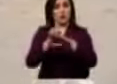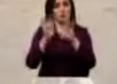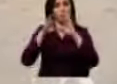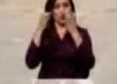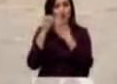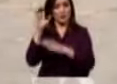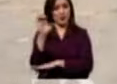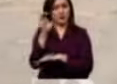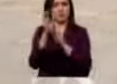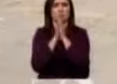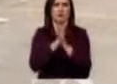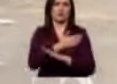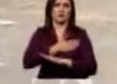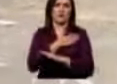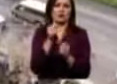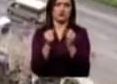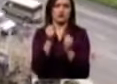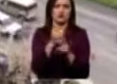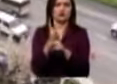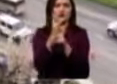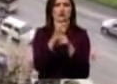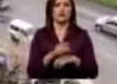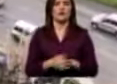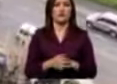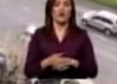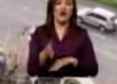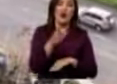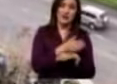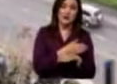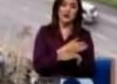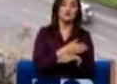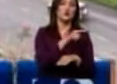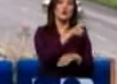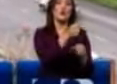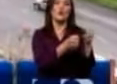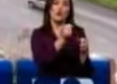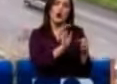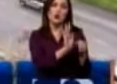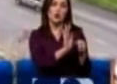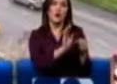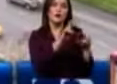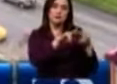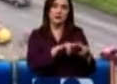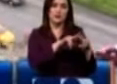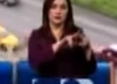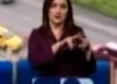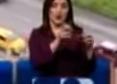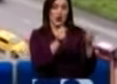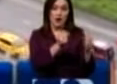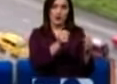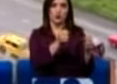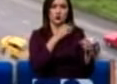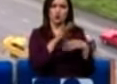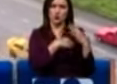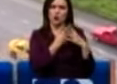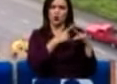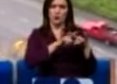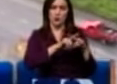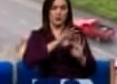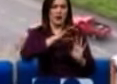con precaución en la época lluviosa. Revise antes de salir el estado de las llantas de su vehículo, que no estén